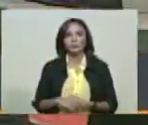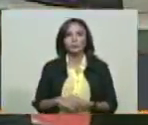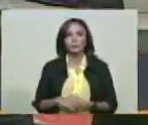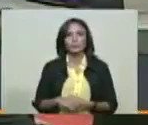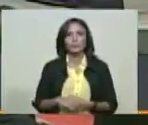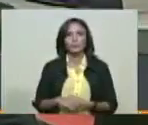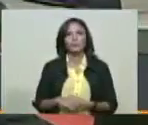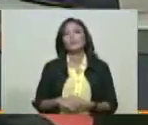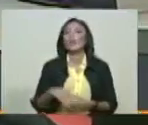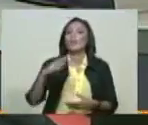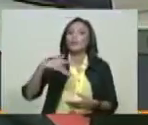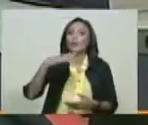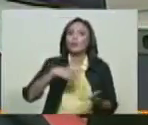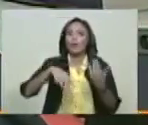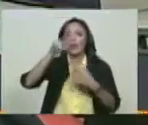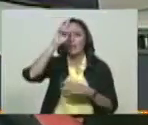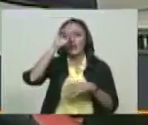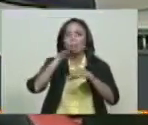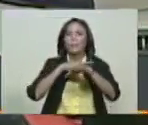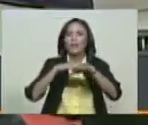el aissami